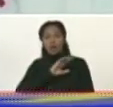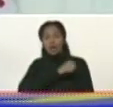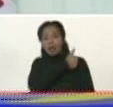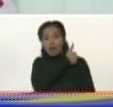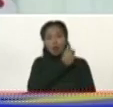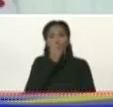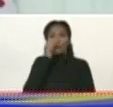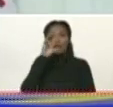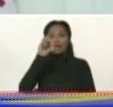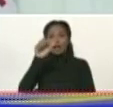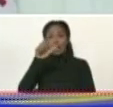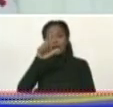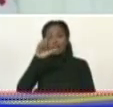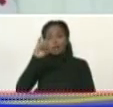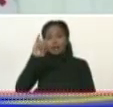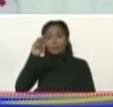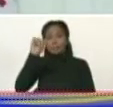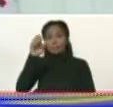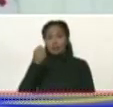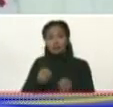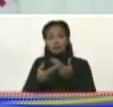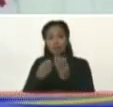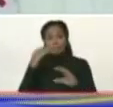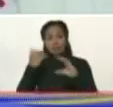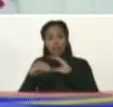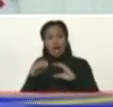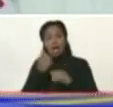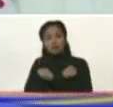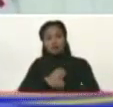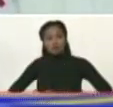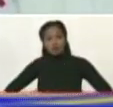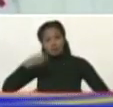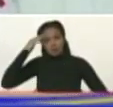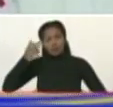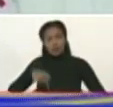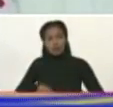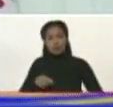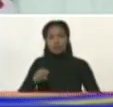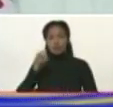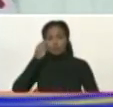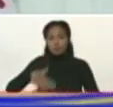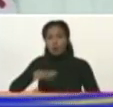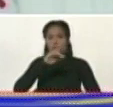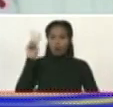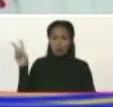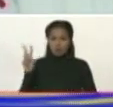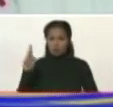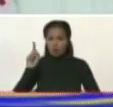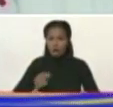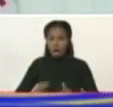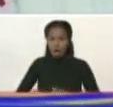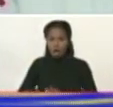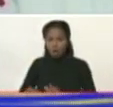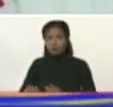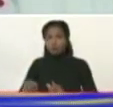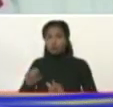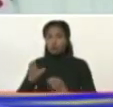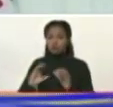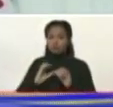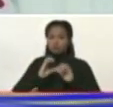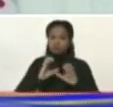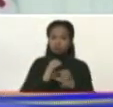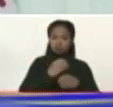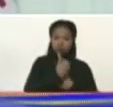Calimán Romero y le transmita un mensaje de las fuerzas militares y del pueblo de Venezuela. No repriman al